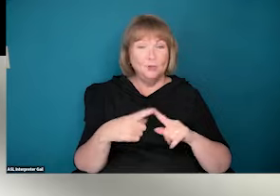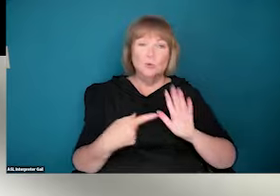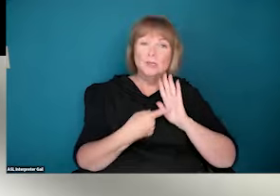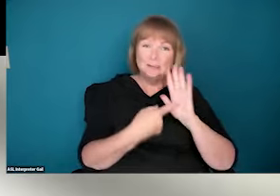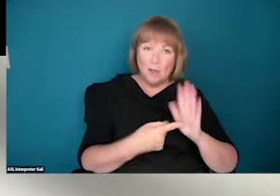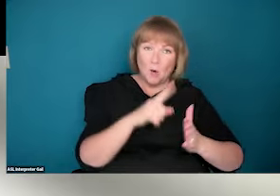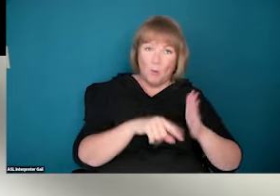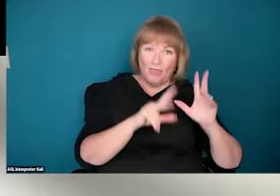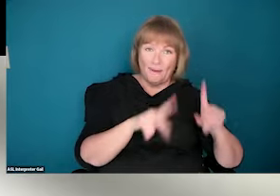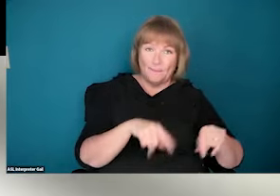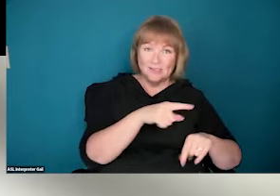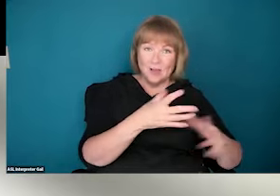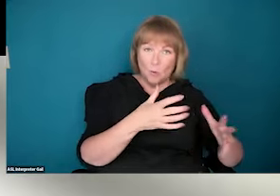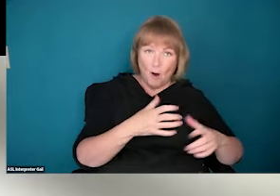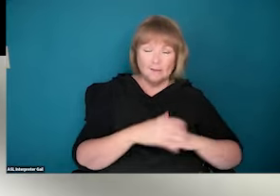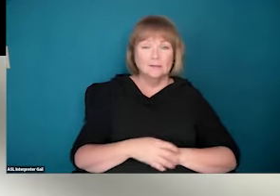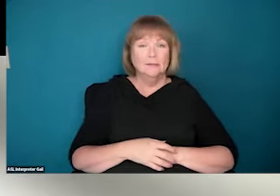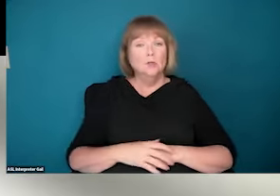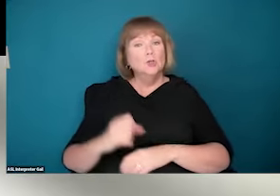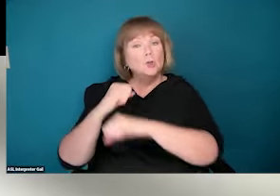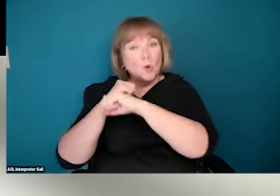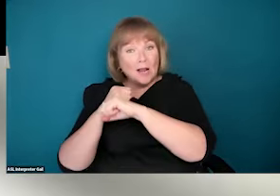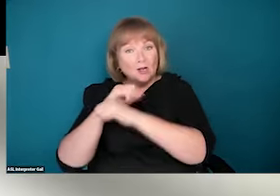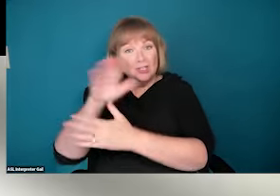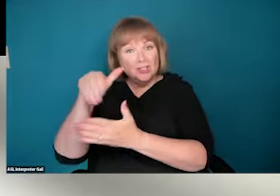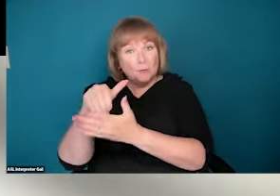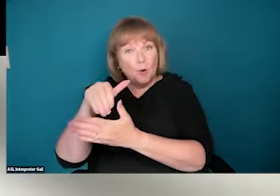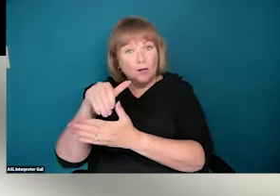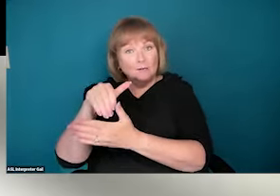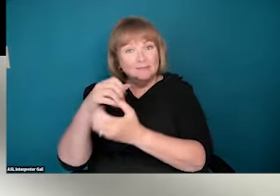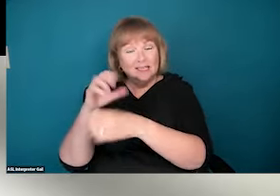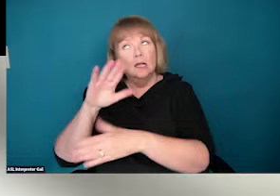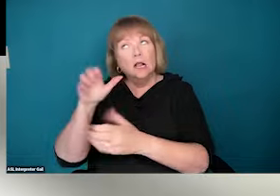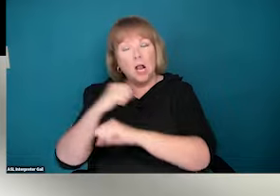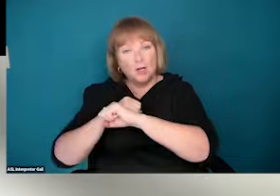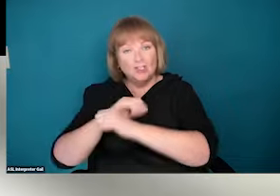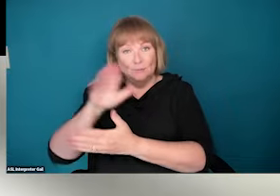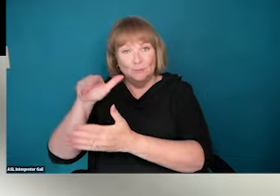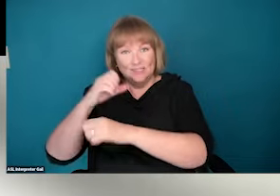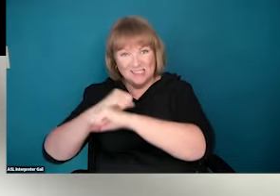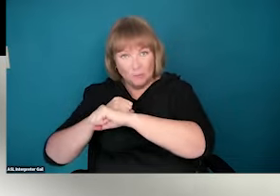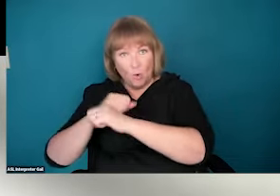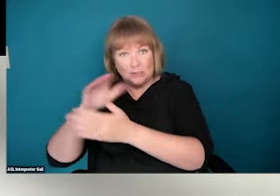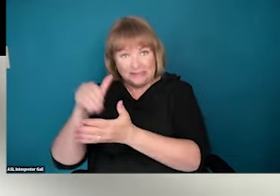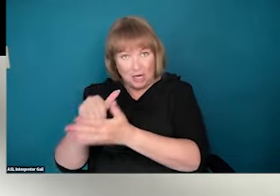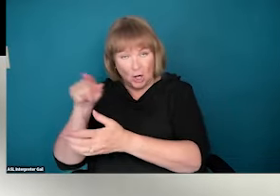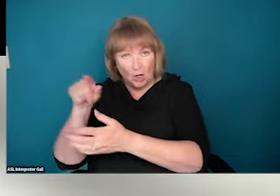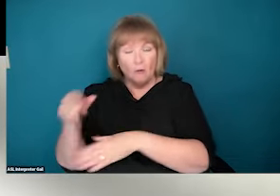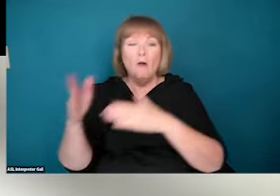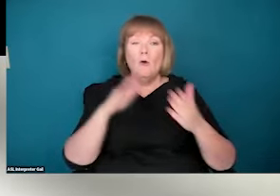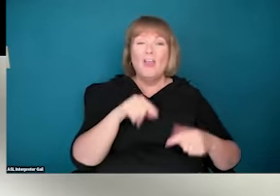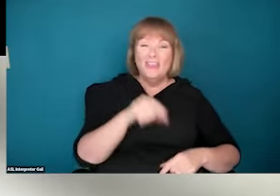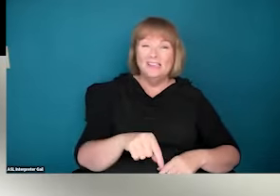tienen que tomar en serio y cumplir con las decisiones apoyadas de salud y estos acuerdos.